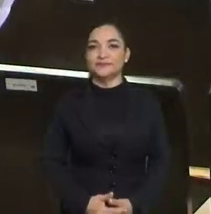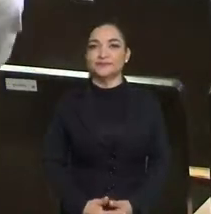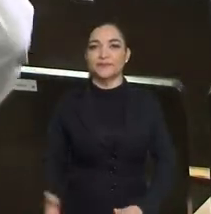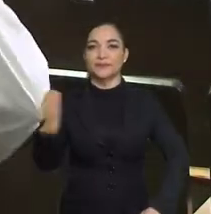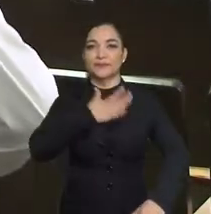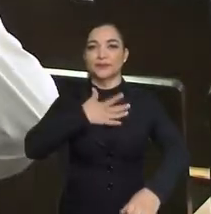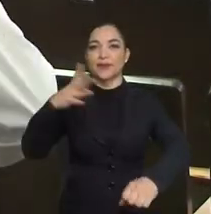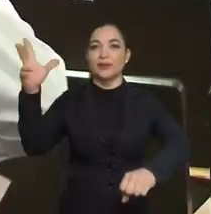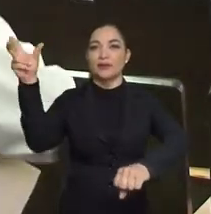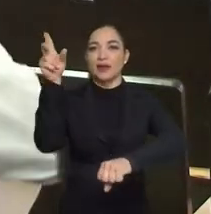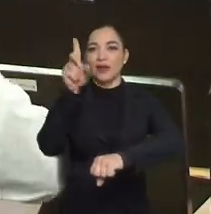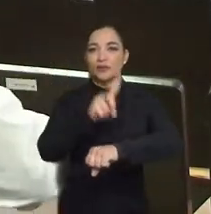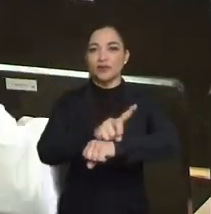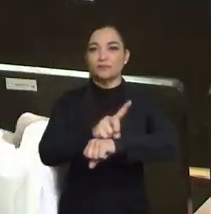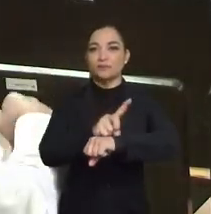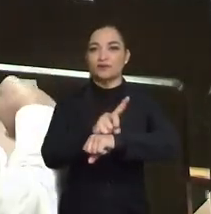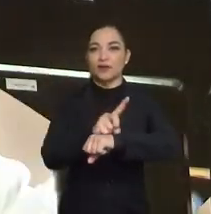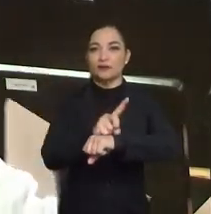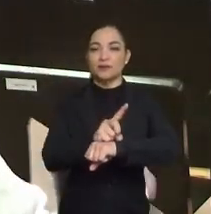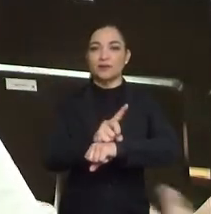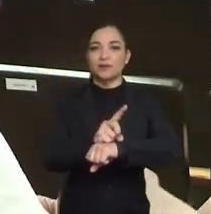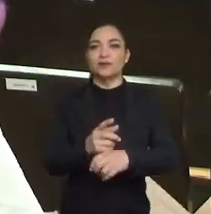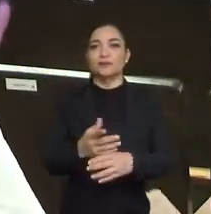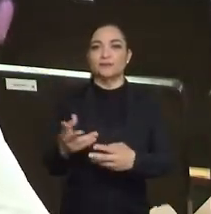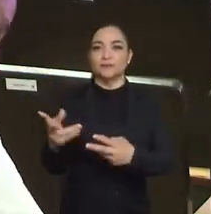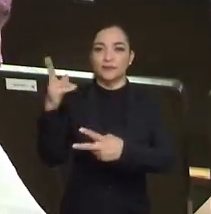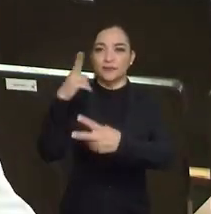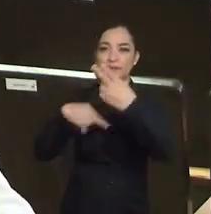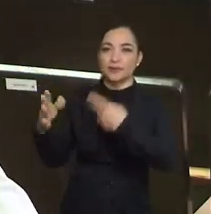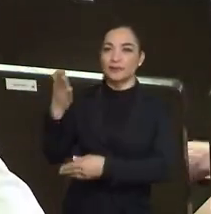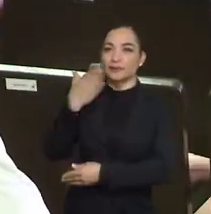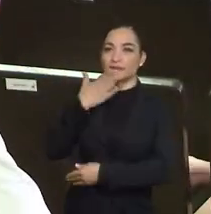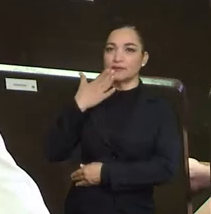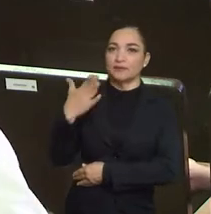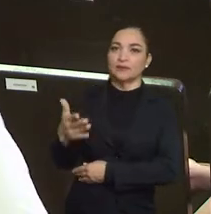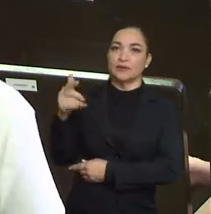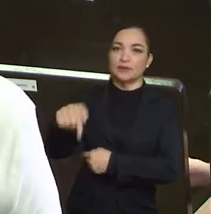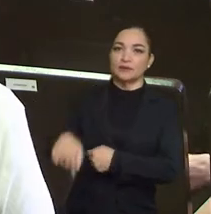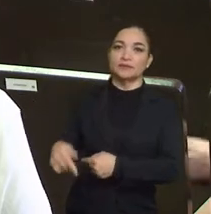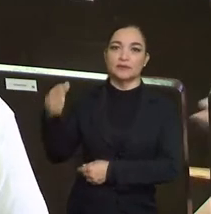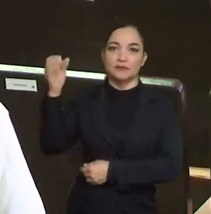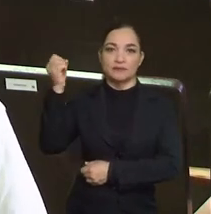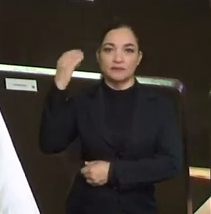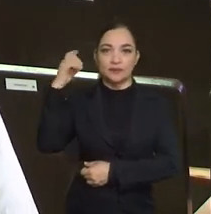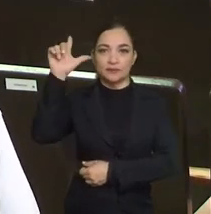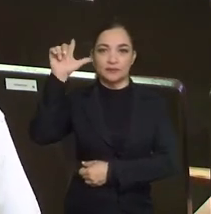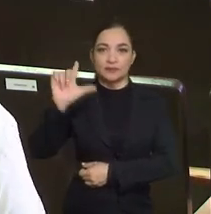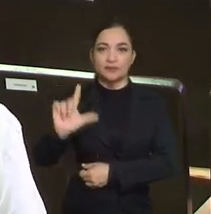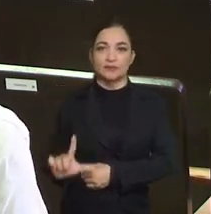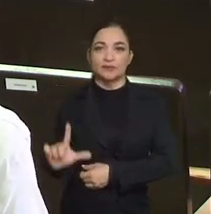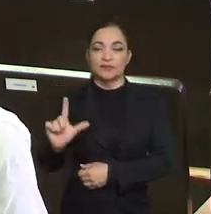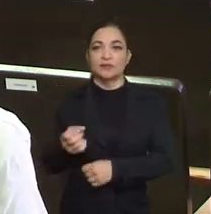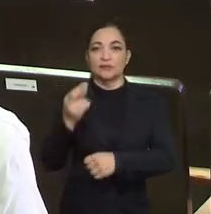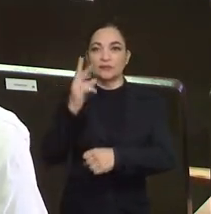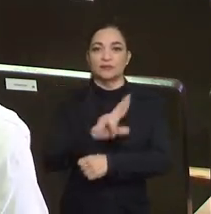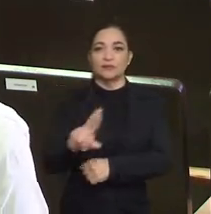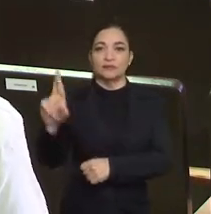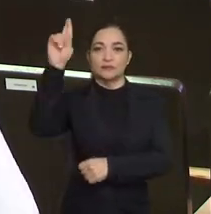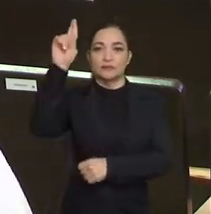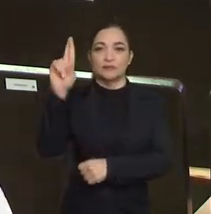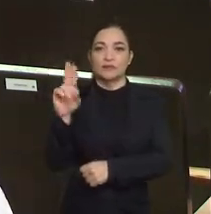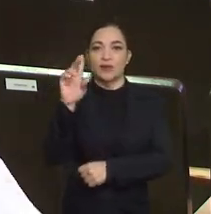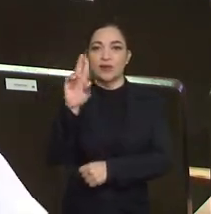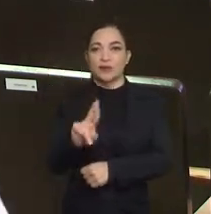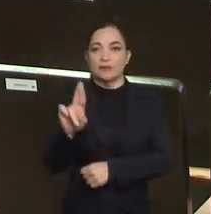acompañarnos en la conferencia de esa manera. Está encabezándola el gobernador del estado, el doctor Rubén Rocha Moya. Acompaña a Enrique